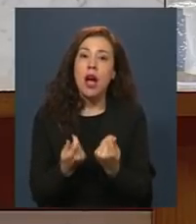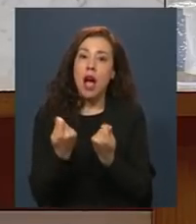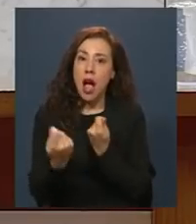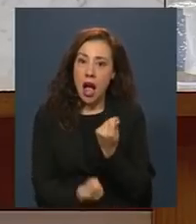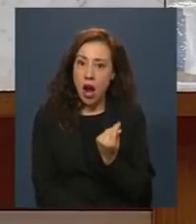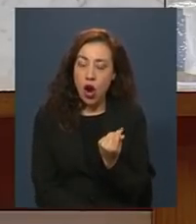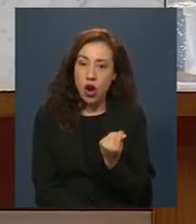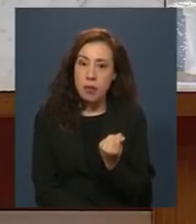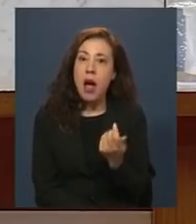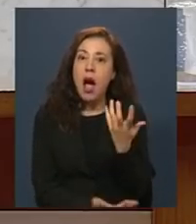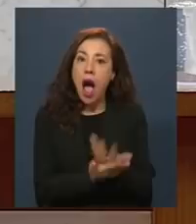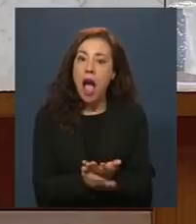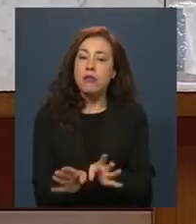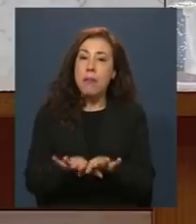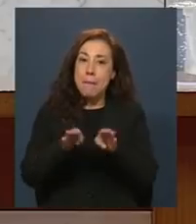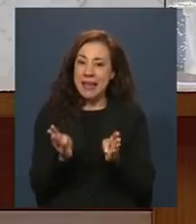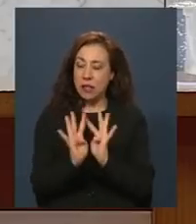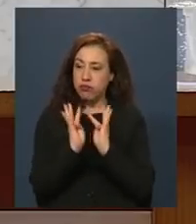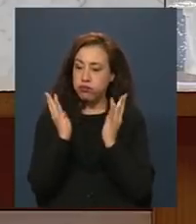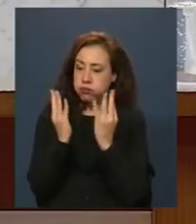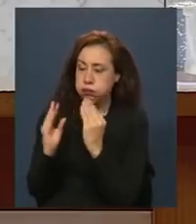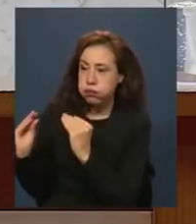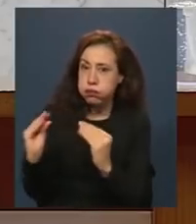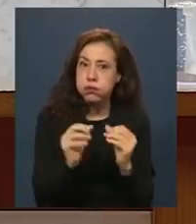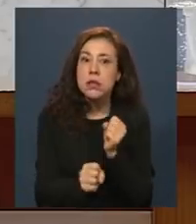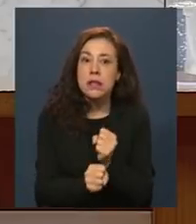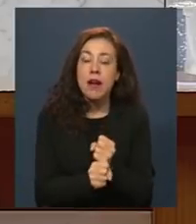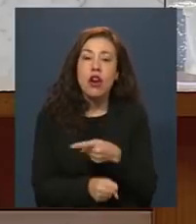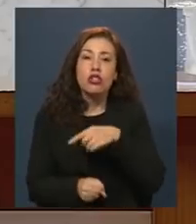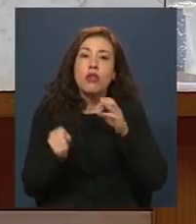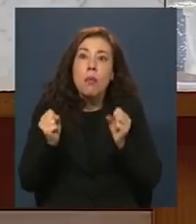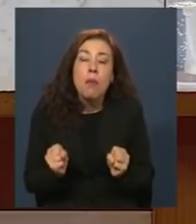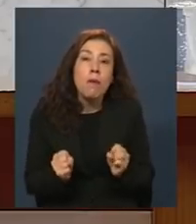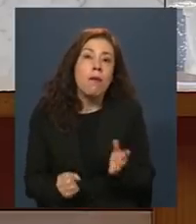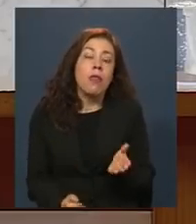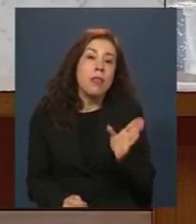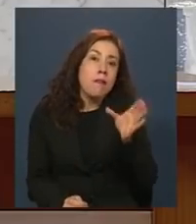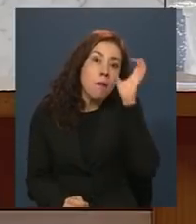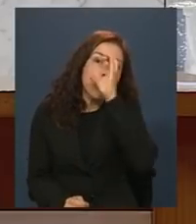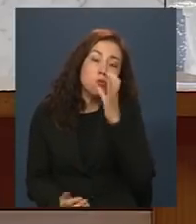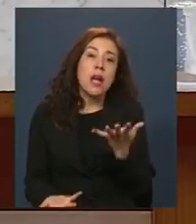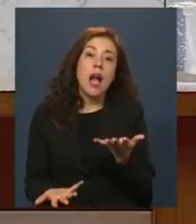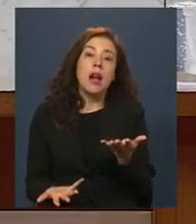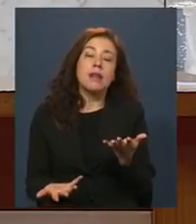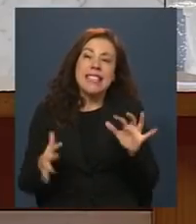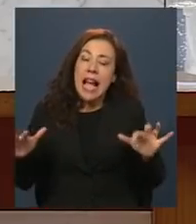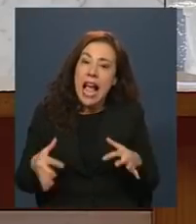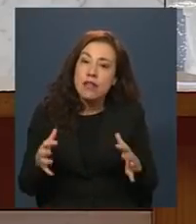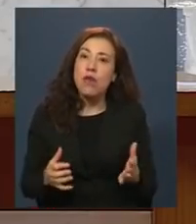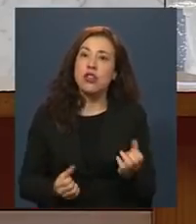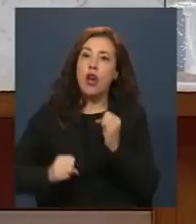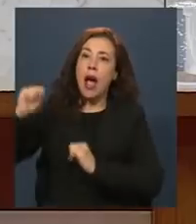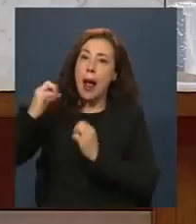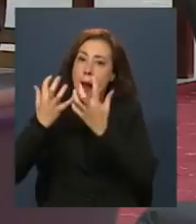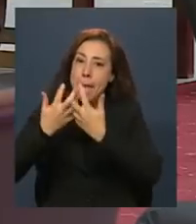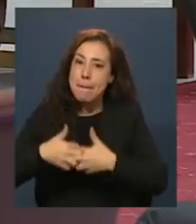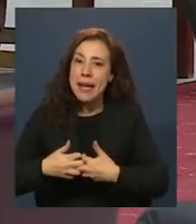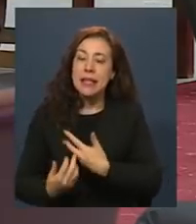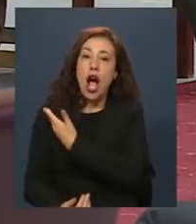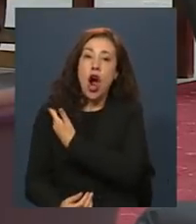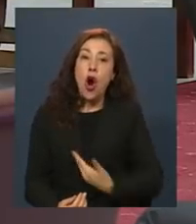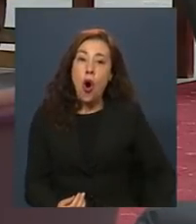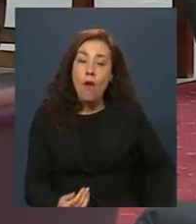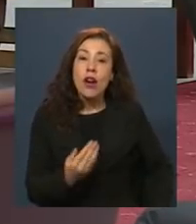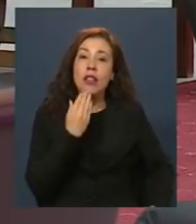Economía hay una mesa instalada y tenemos que ser capaces de buscar un esfuerzo entre las empresas, entre el Gobierno y las